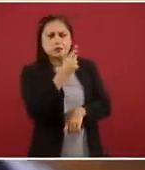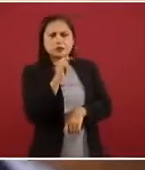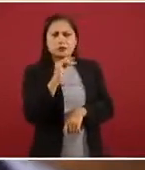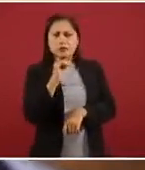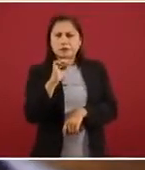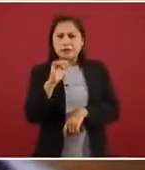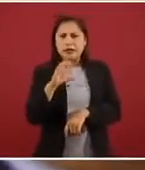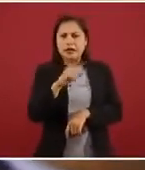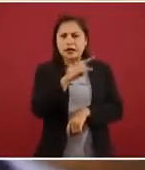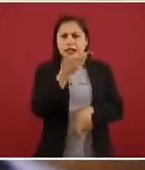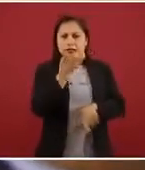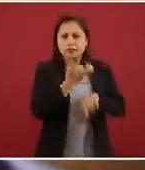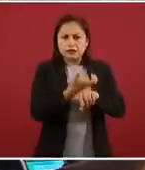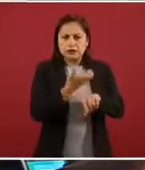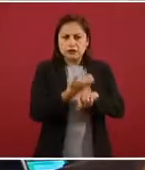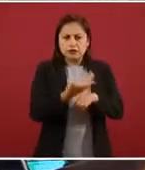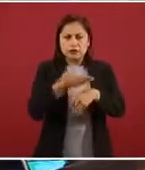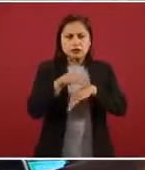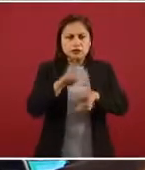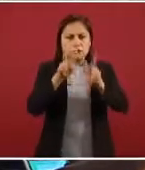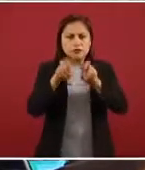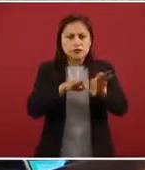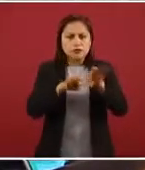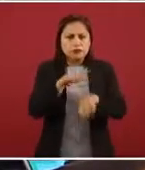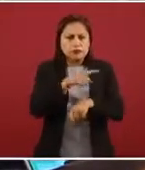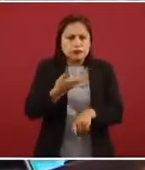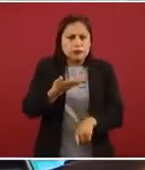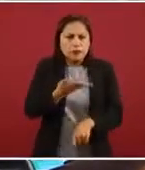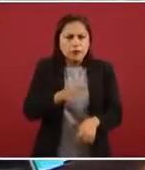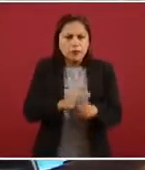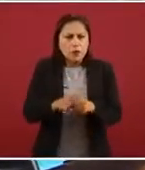está presionando ahora a México? Bueno,